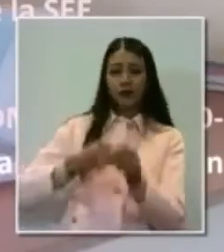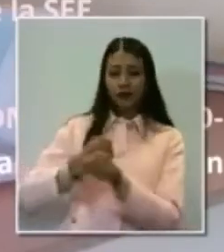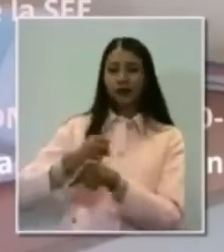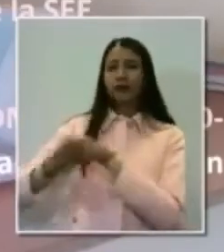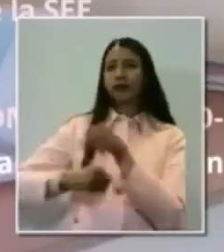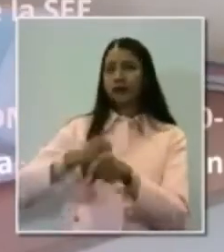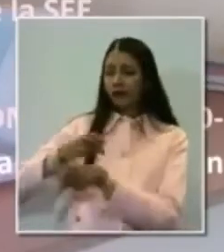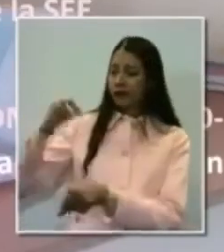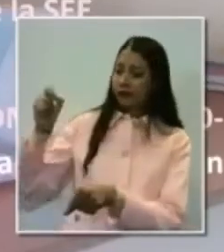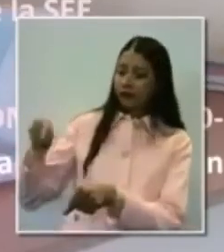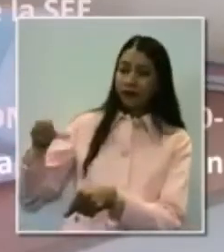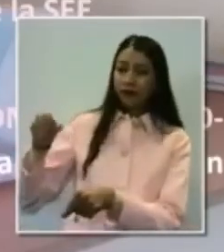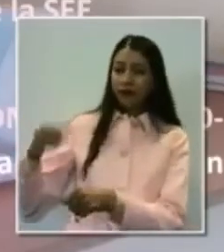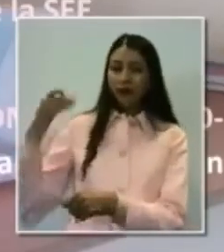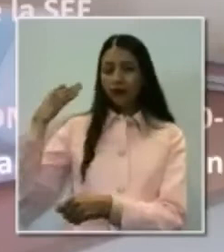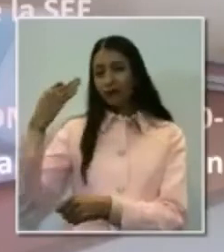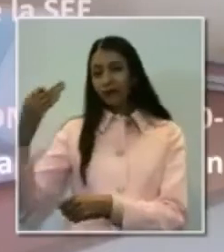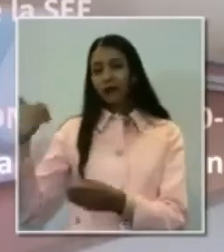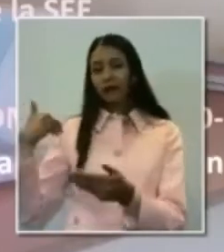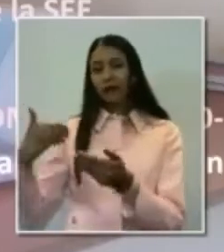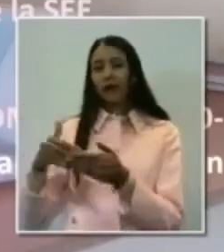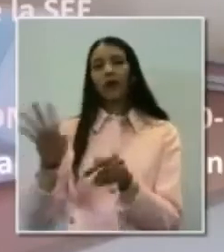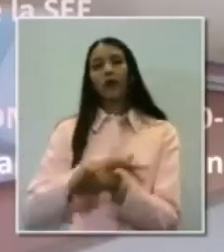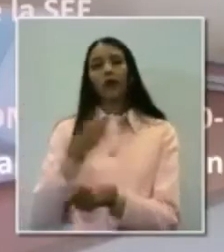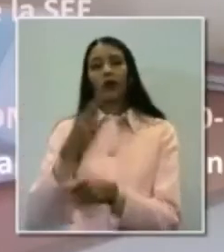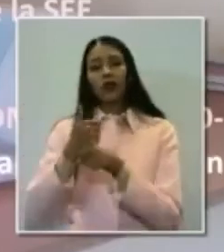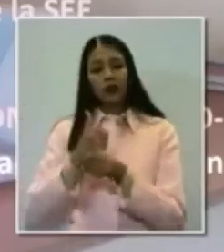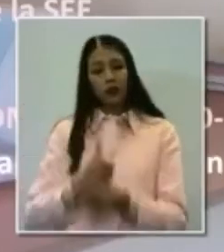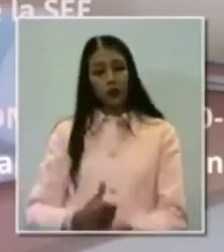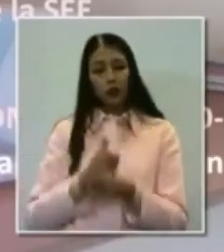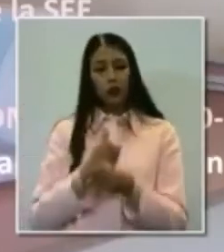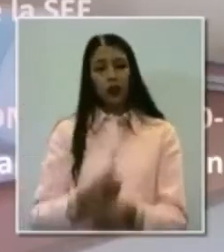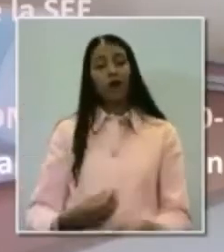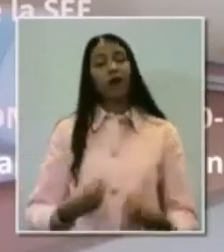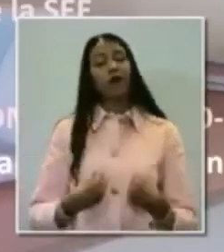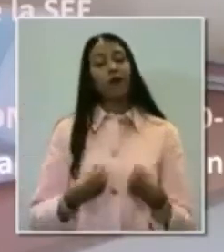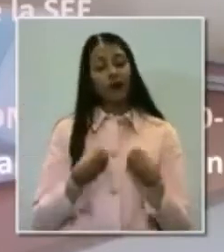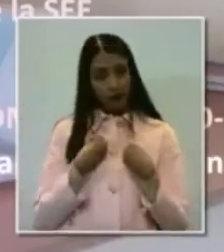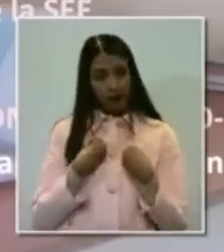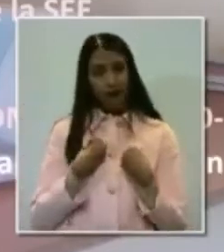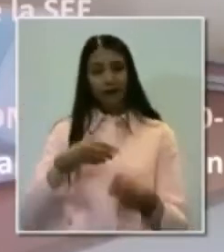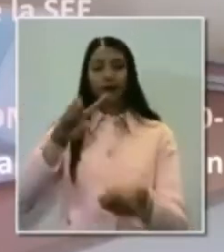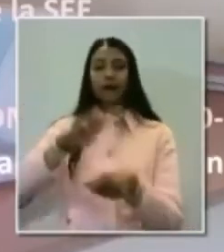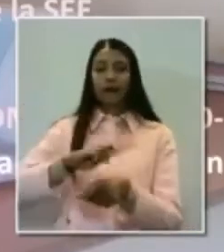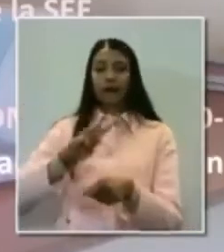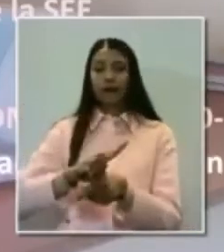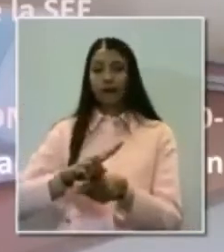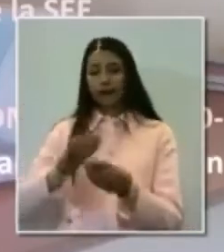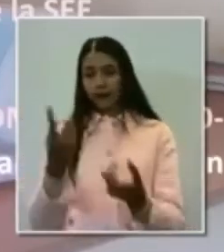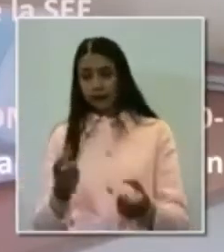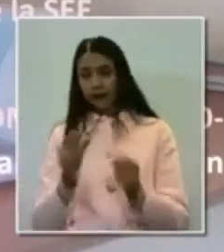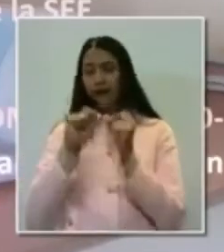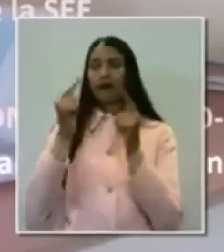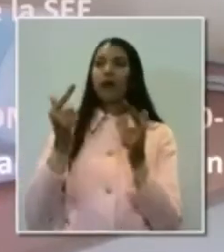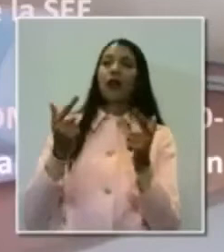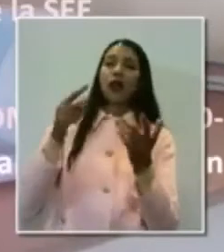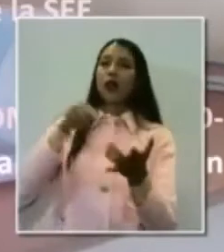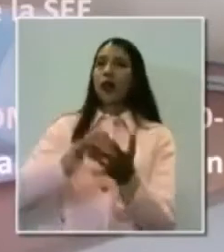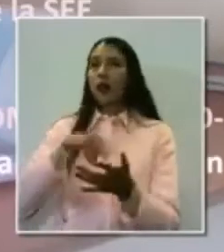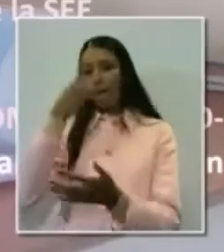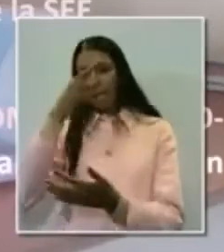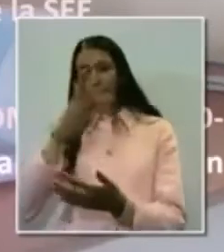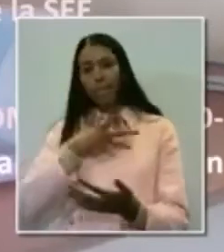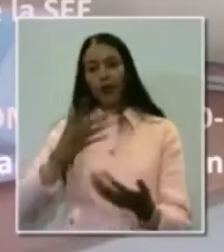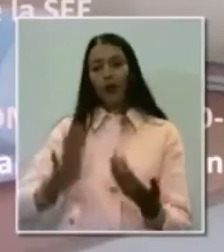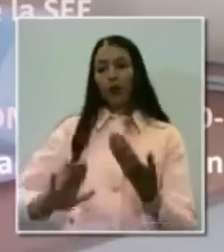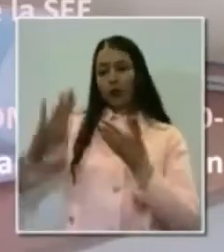años, durante mucho tiempo, y es porque lo hemos sufrido y lo hemos vivido y diariamente nos levantamos con el compromiso claro